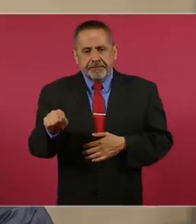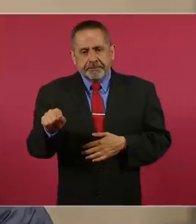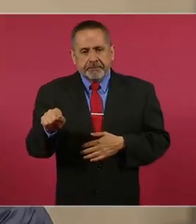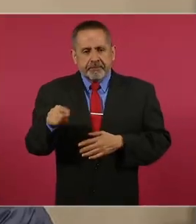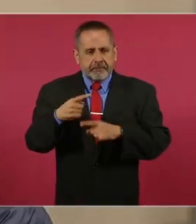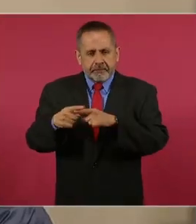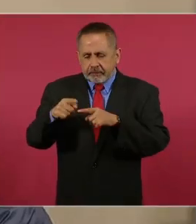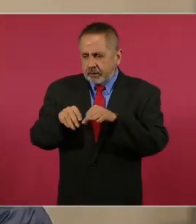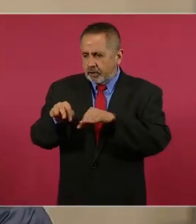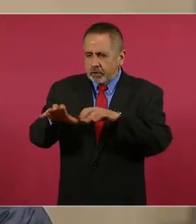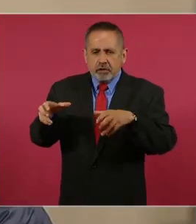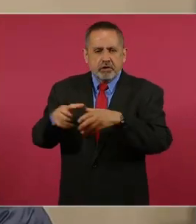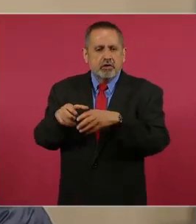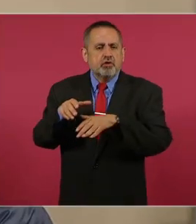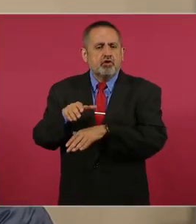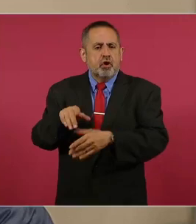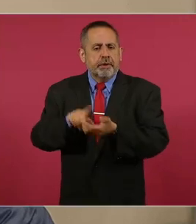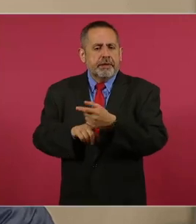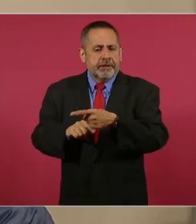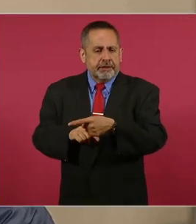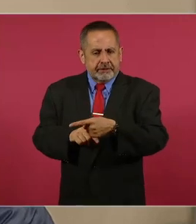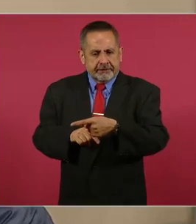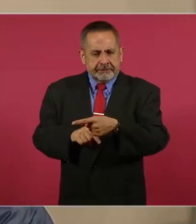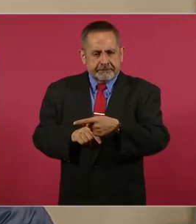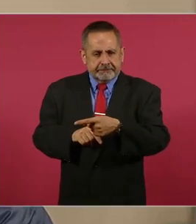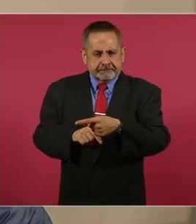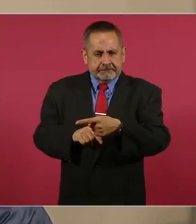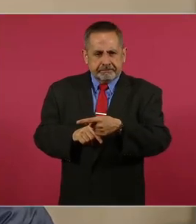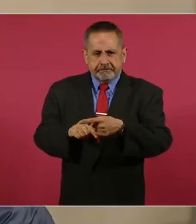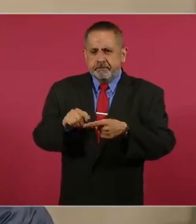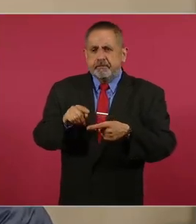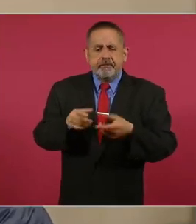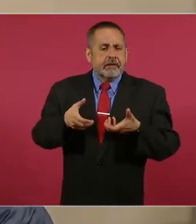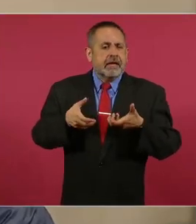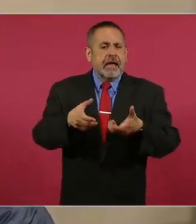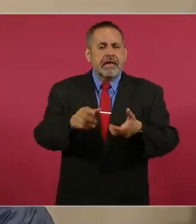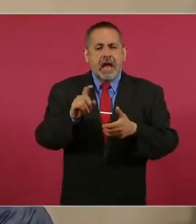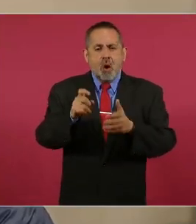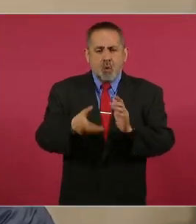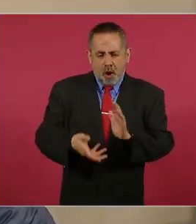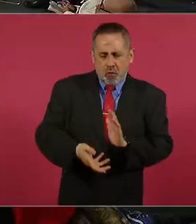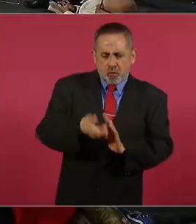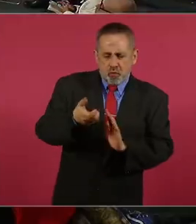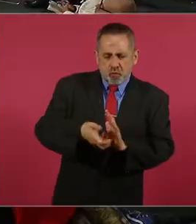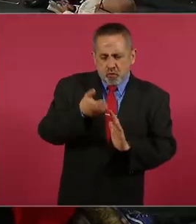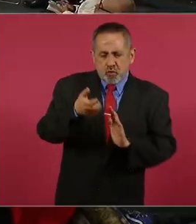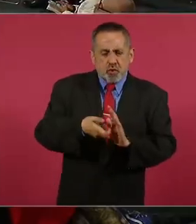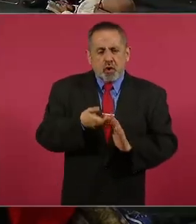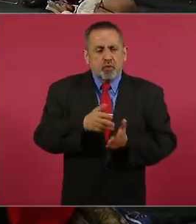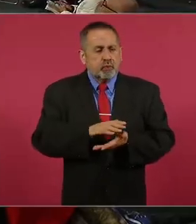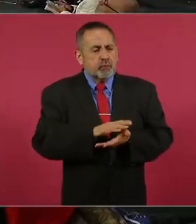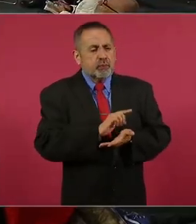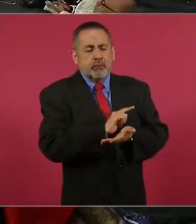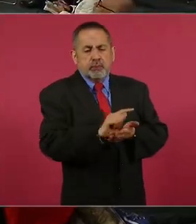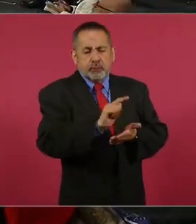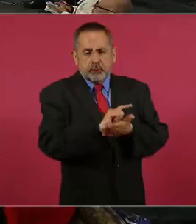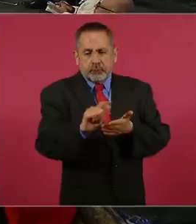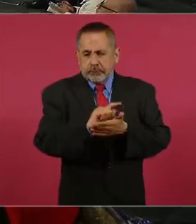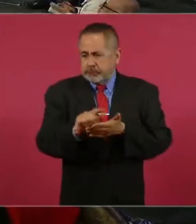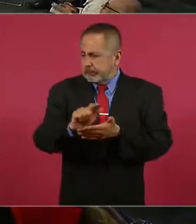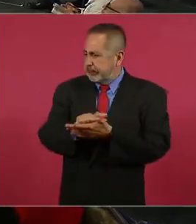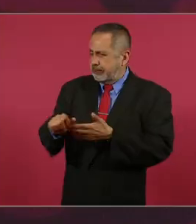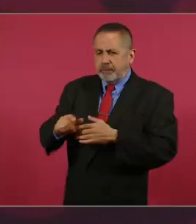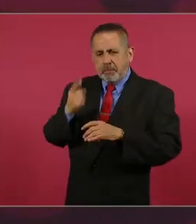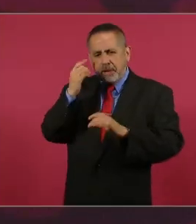todo lo relacionado con el desasolve de presas en la